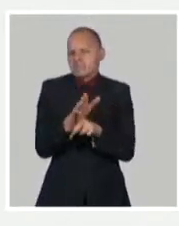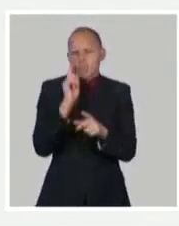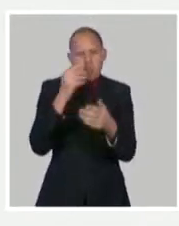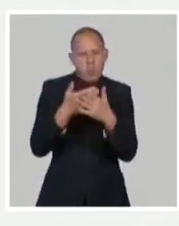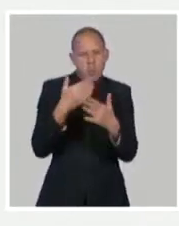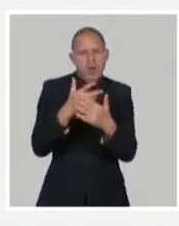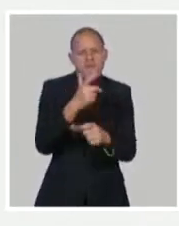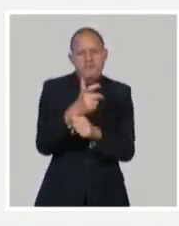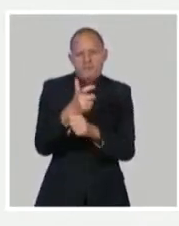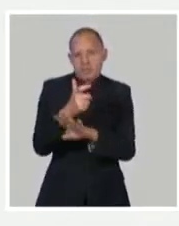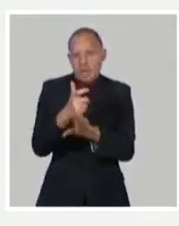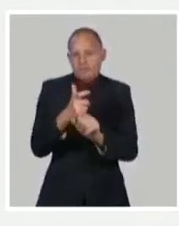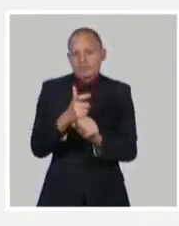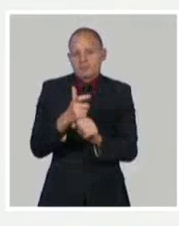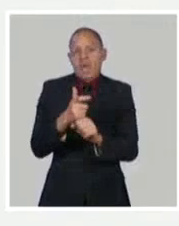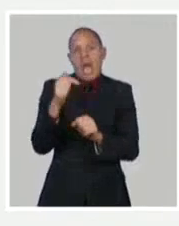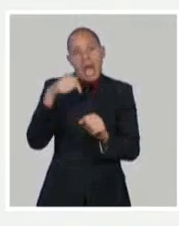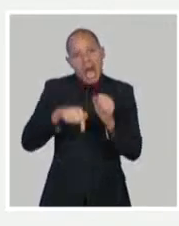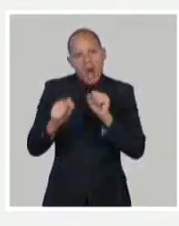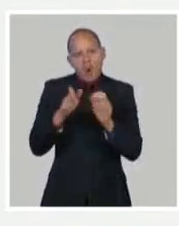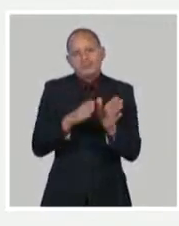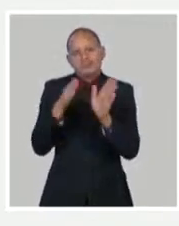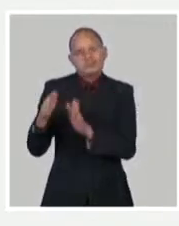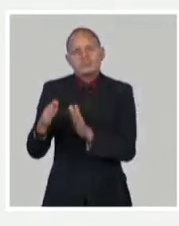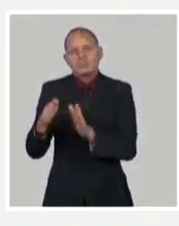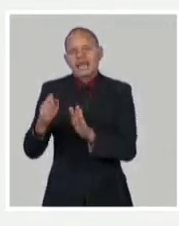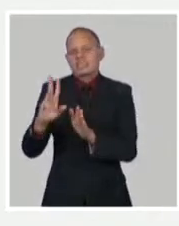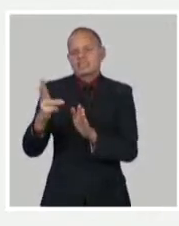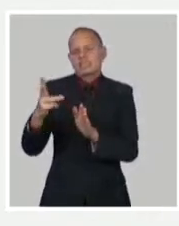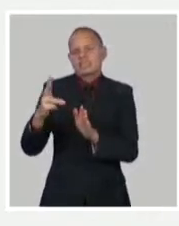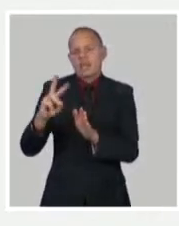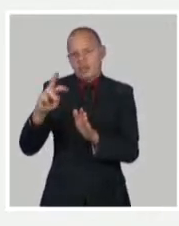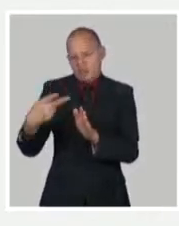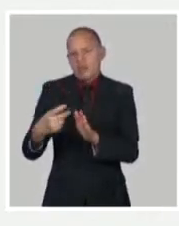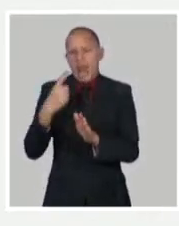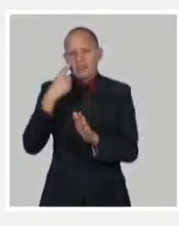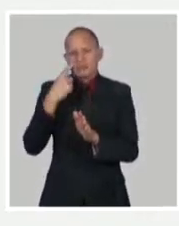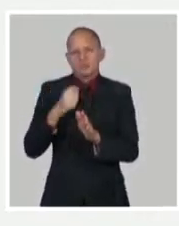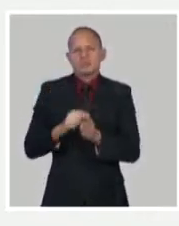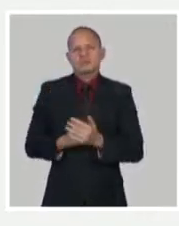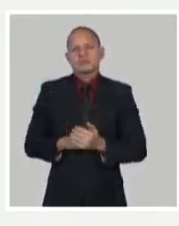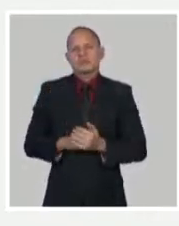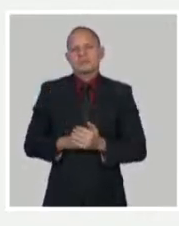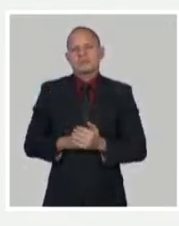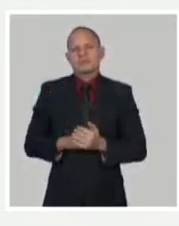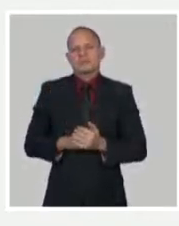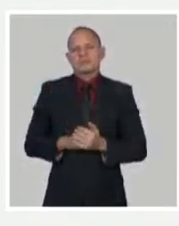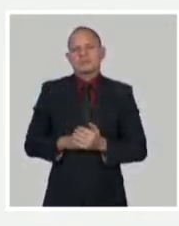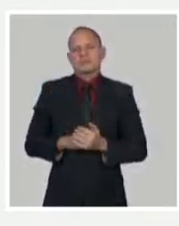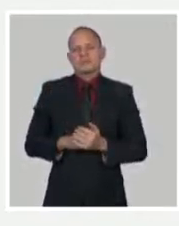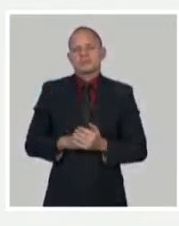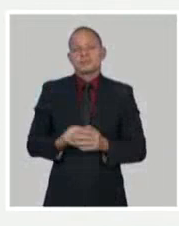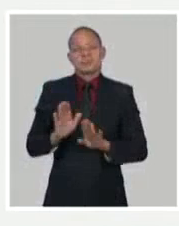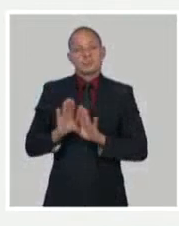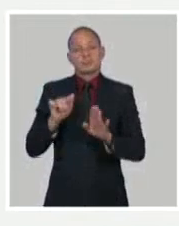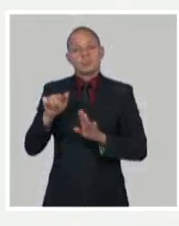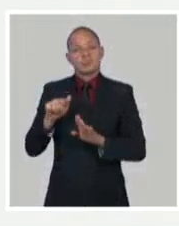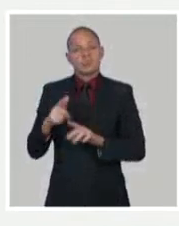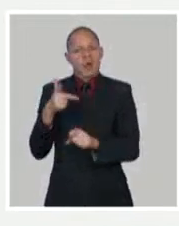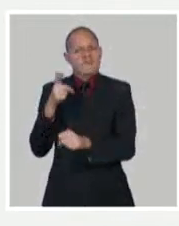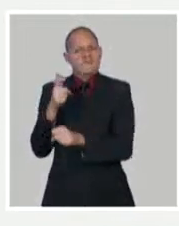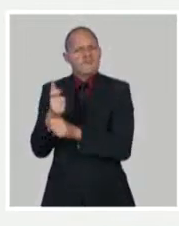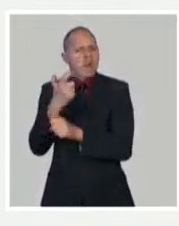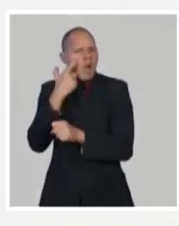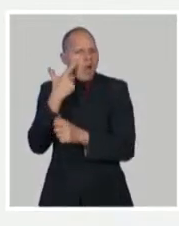primero con Soberana 02, ponerles una tercera dosis, en este caso de Soberana 01. que es solamente el antígeno, no es